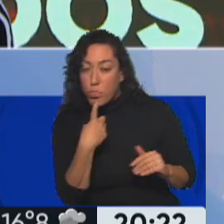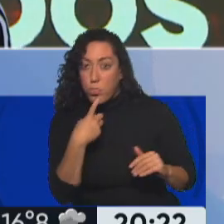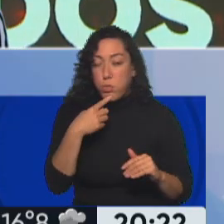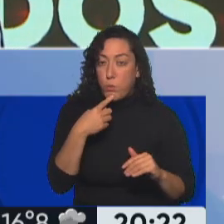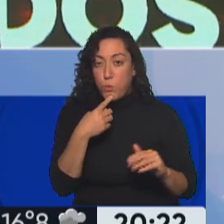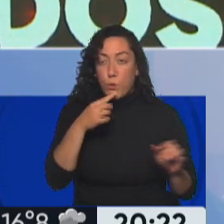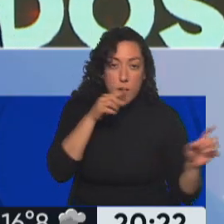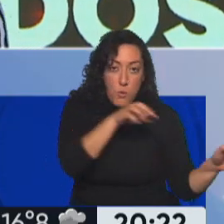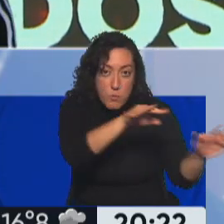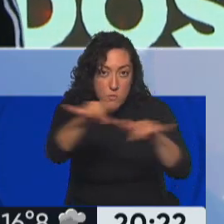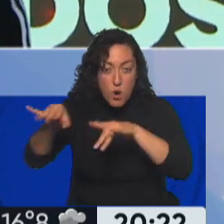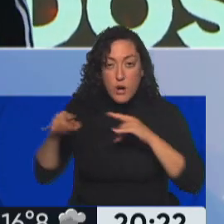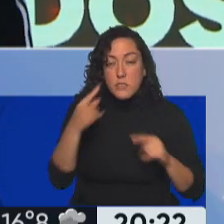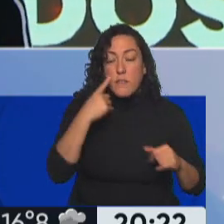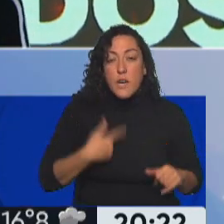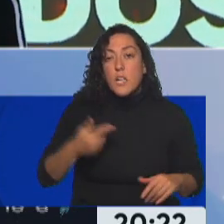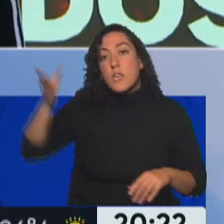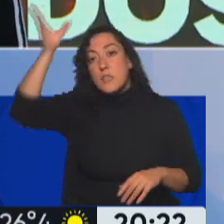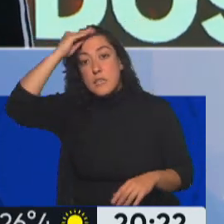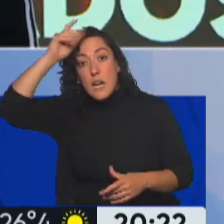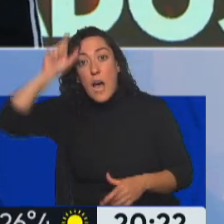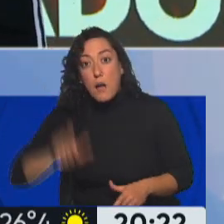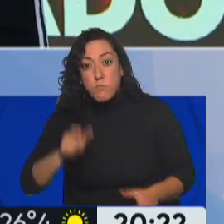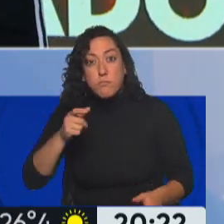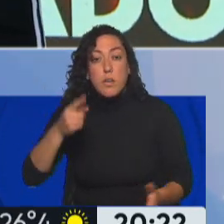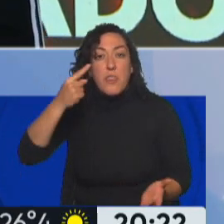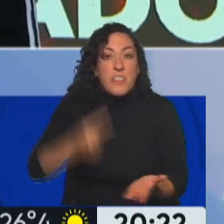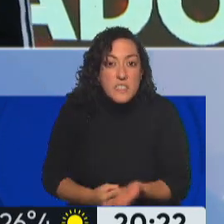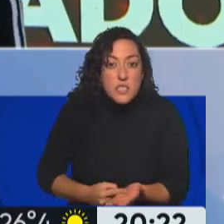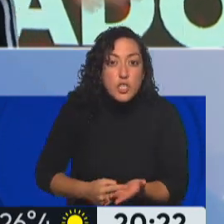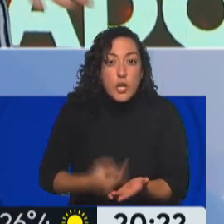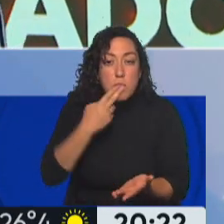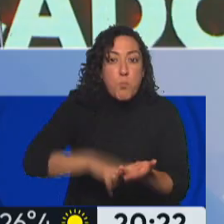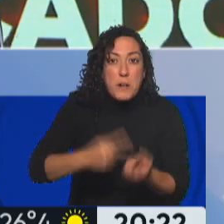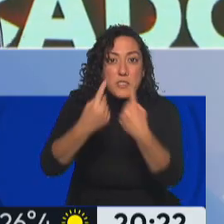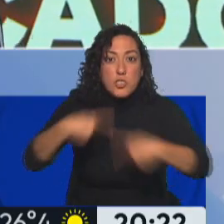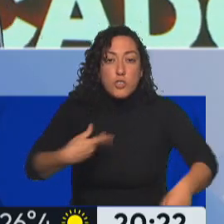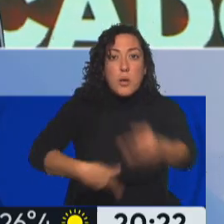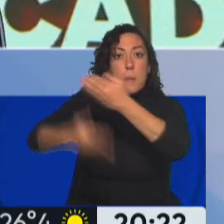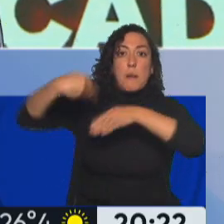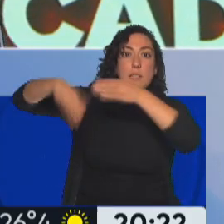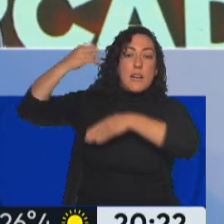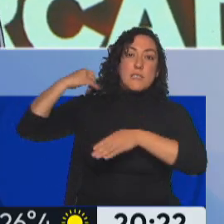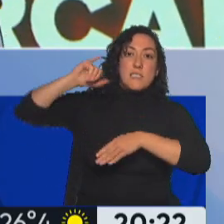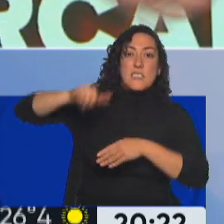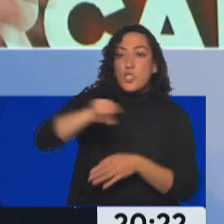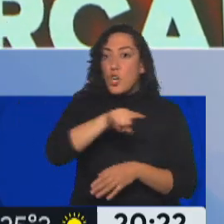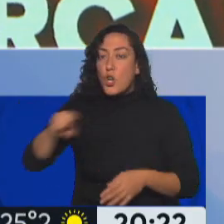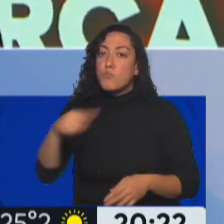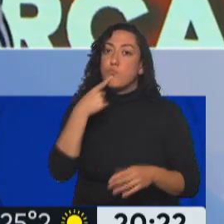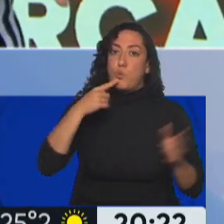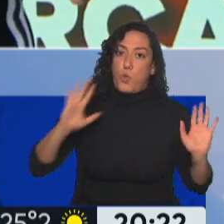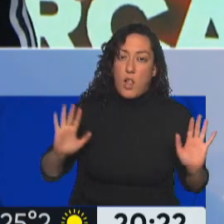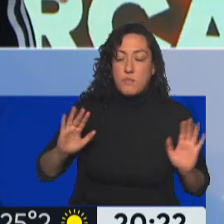y de rumores si Trump podía llegar a dar marcha atrás justamente con estos anuncios y viendo todas estas consecuencias en el mundo.